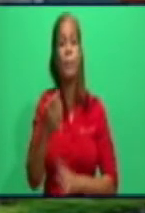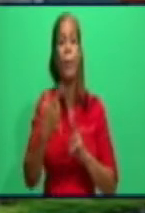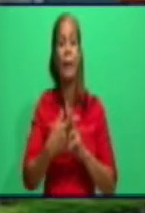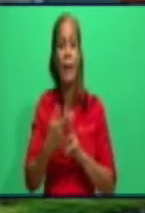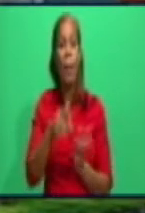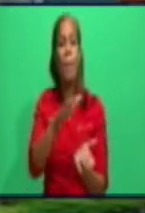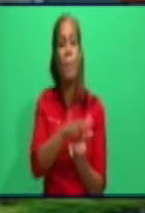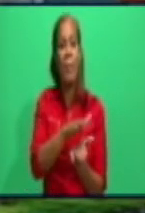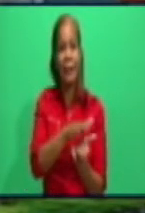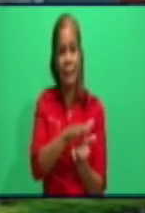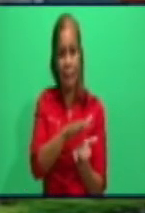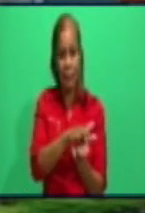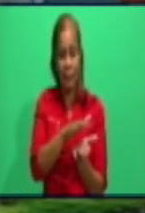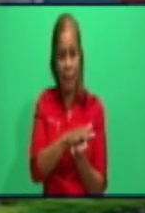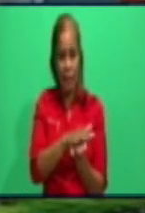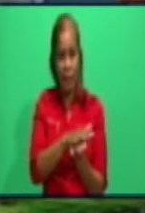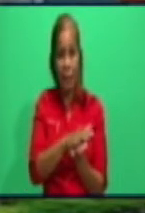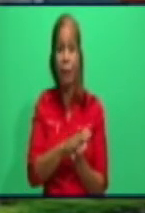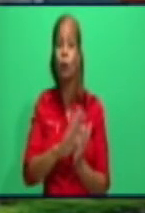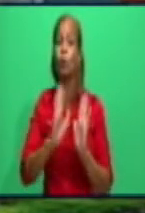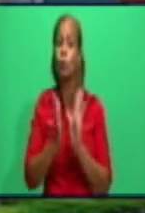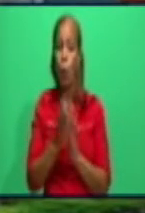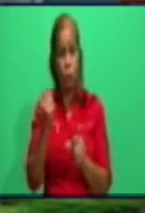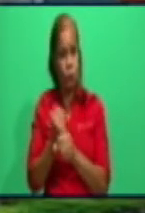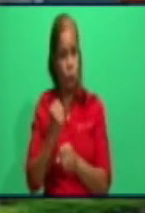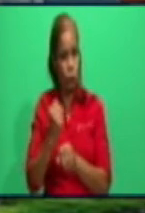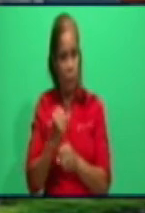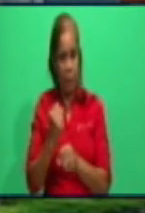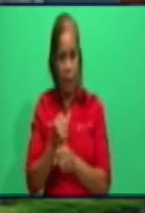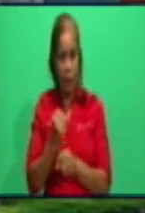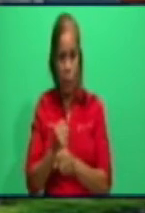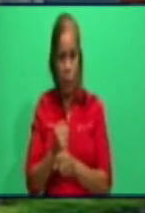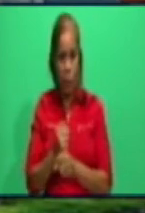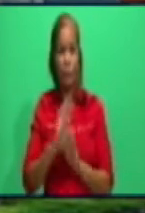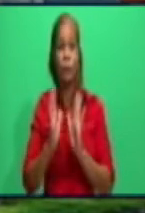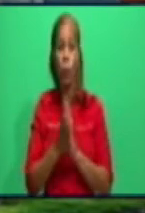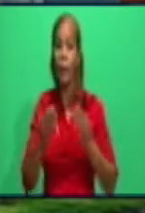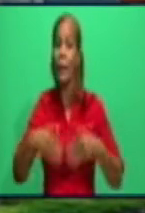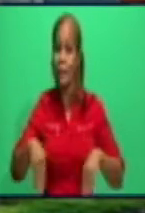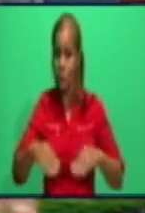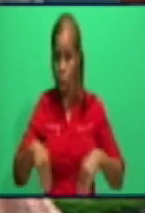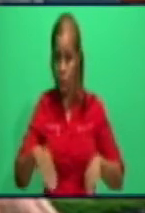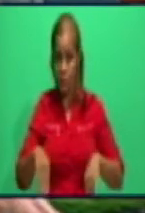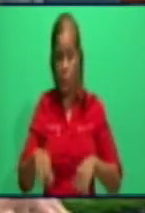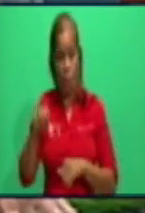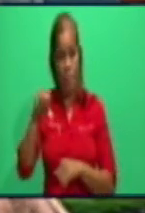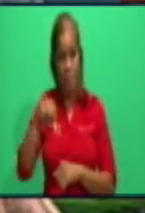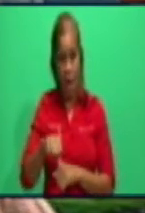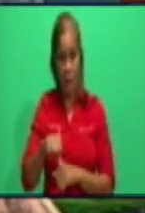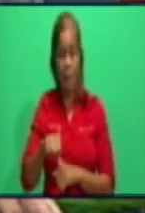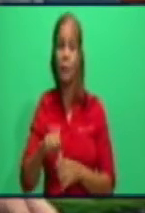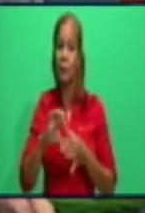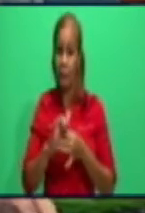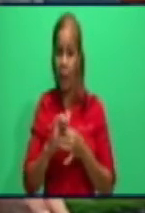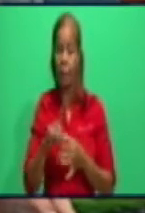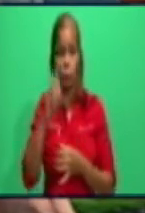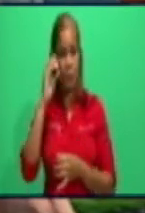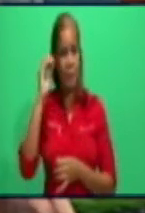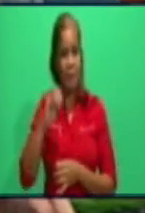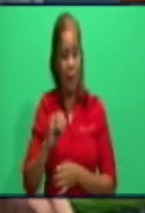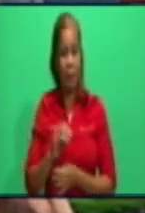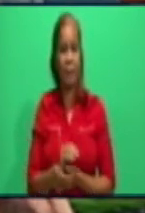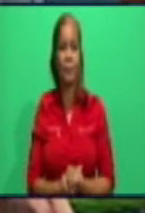su vitalidad en medio de una situación epidemiológica compleja, grave, como lo dijeron aquí los expertos del Ministerio de